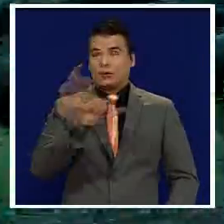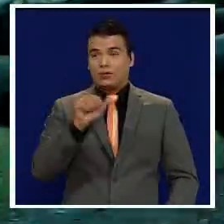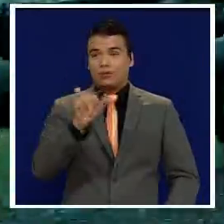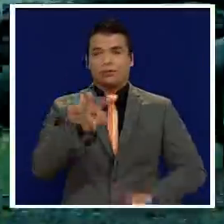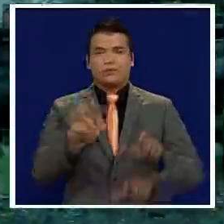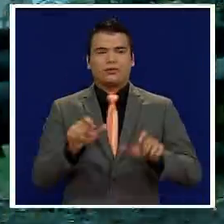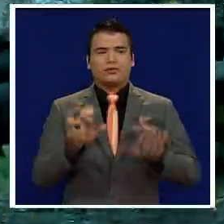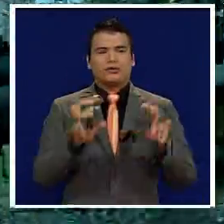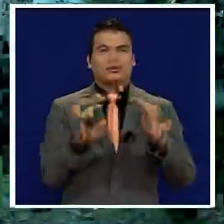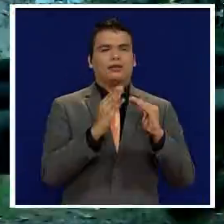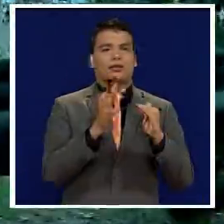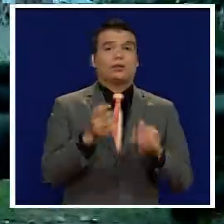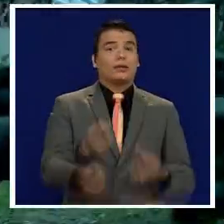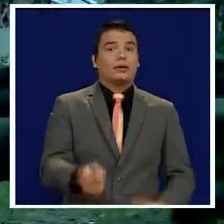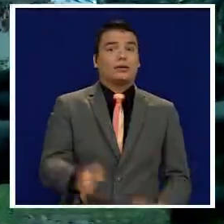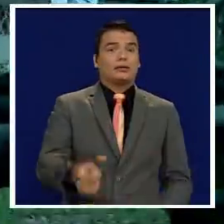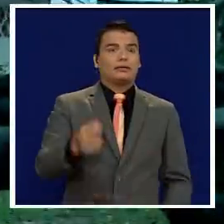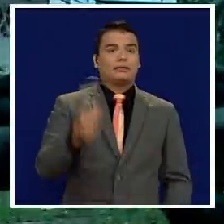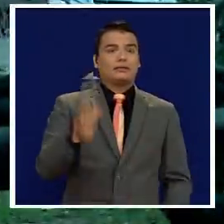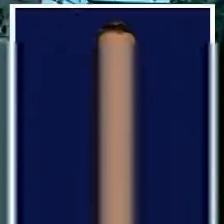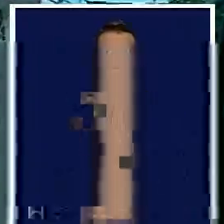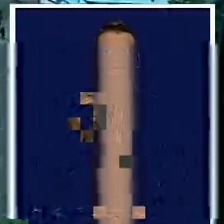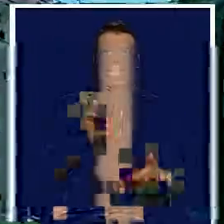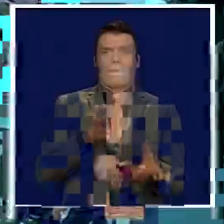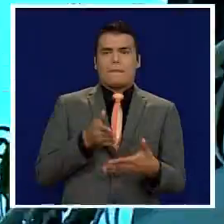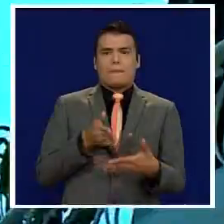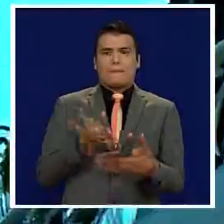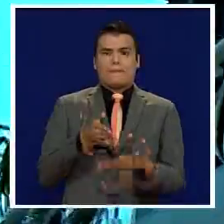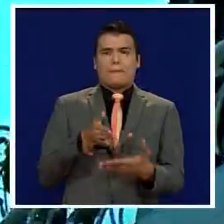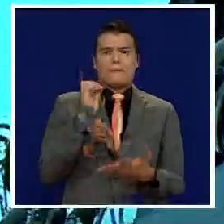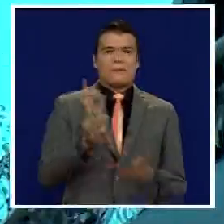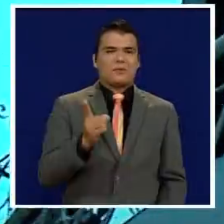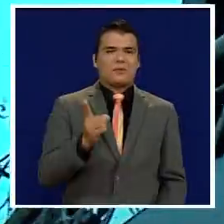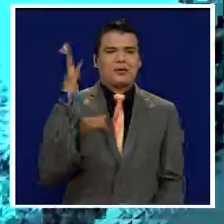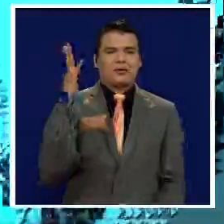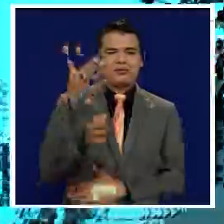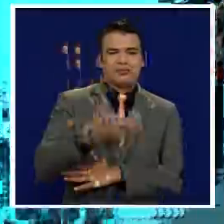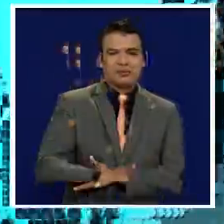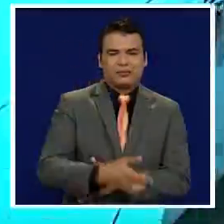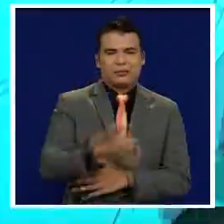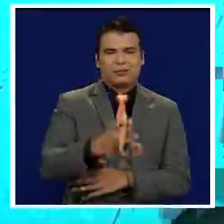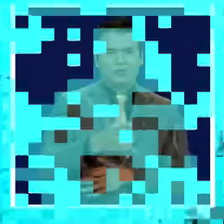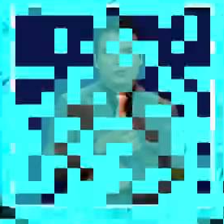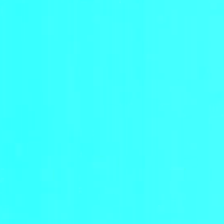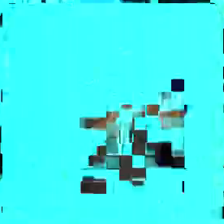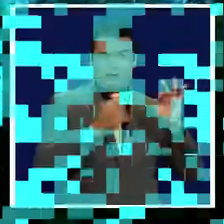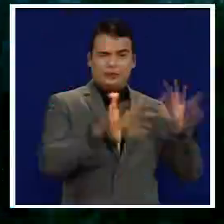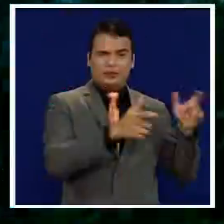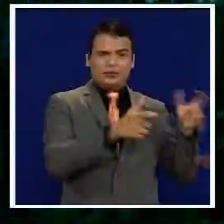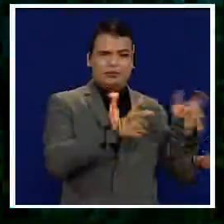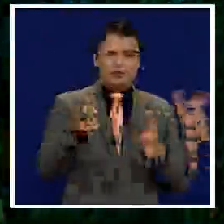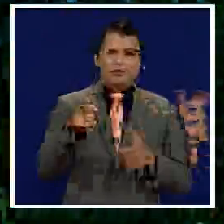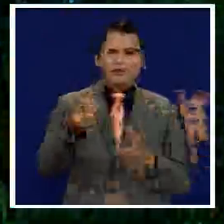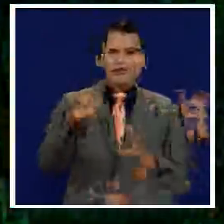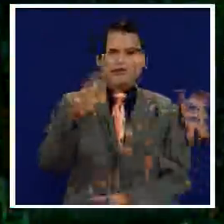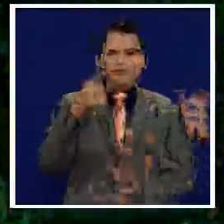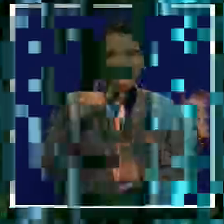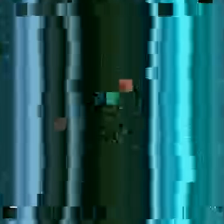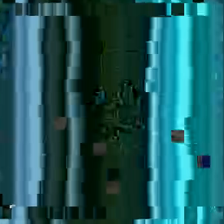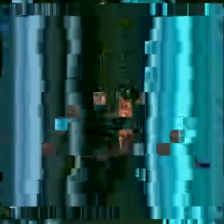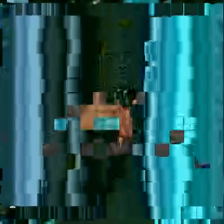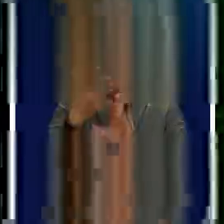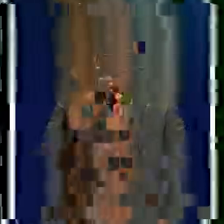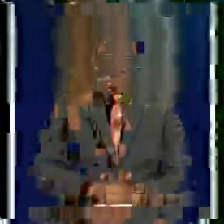residentes de esta vivienda estuvieron atrapados en el interior de la casa, hasta cuando el cuerpo de bomberos removió el árbol que también cayó sobre la